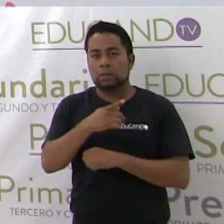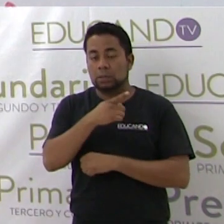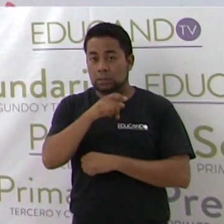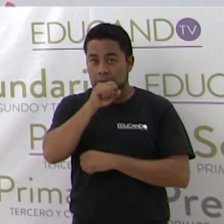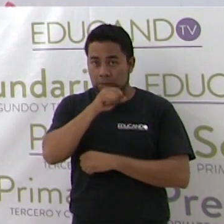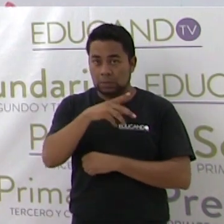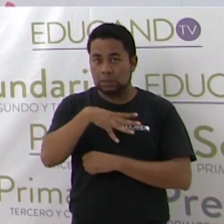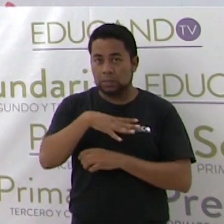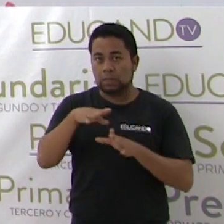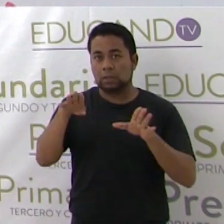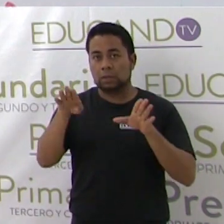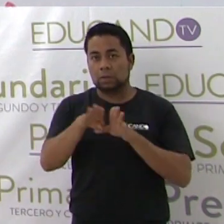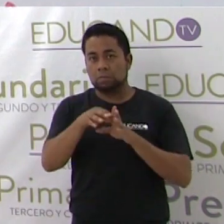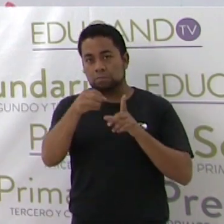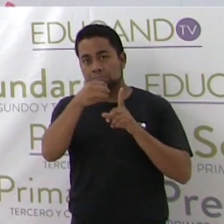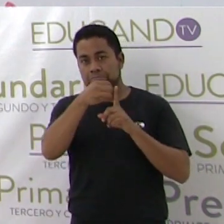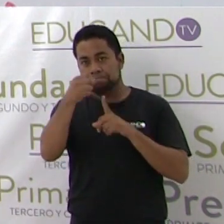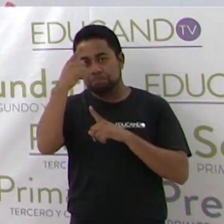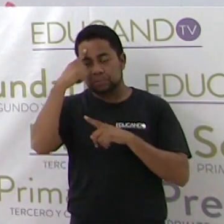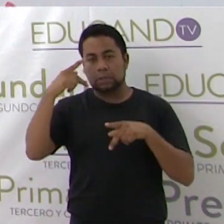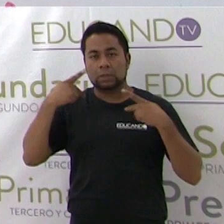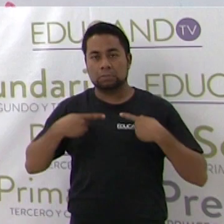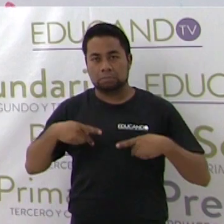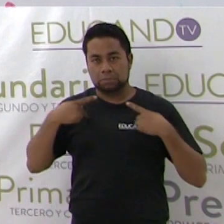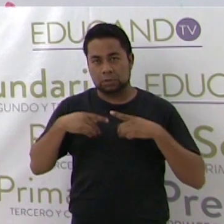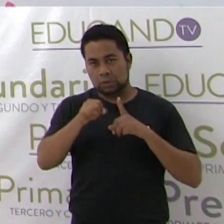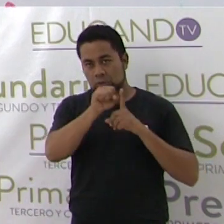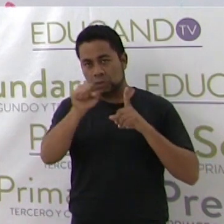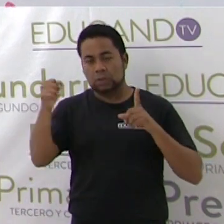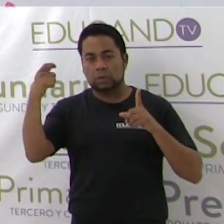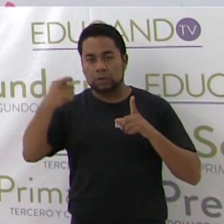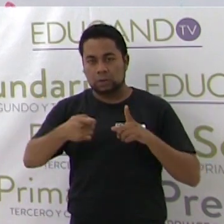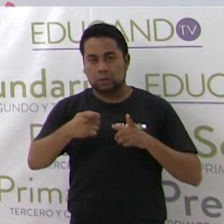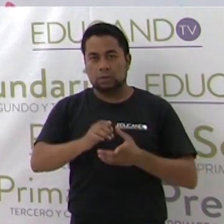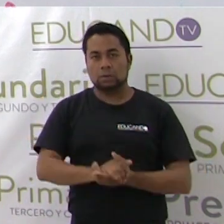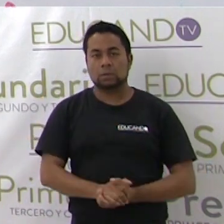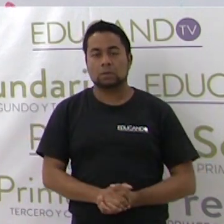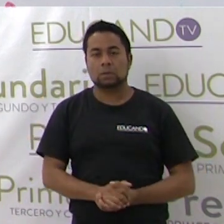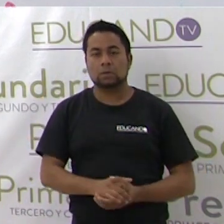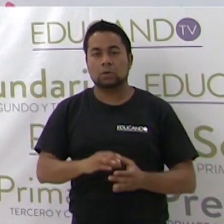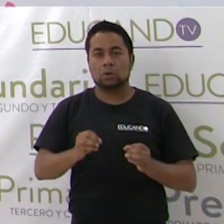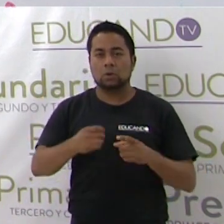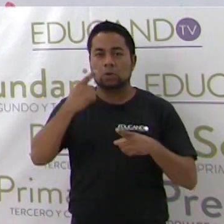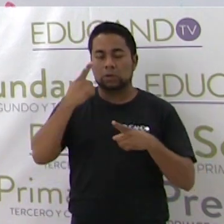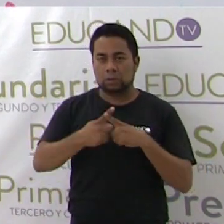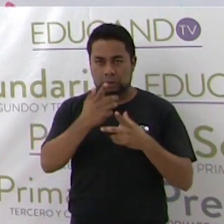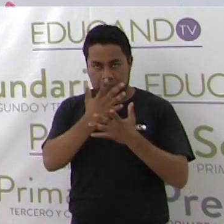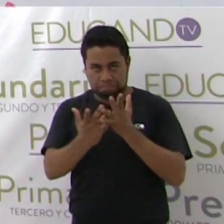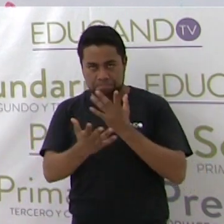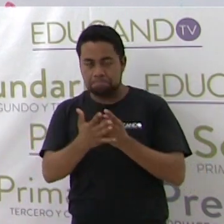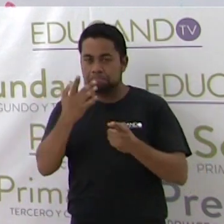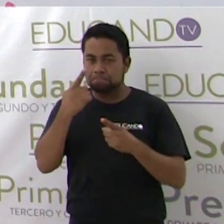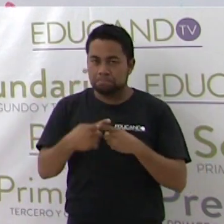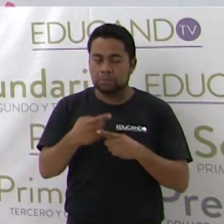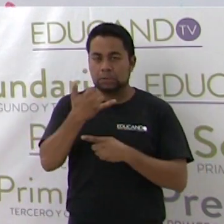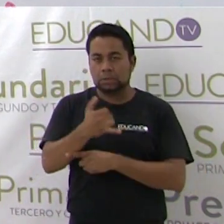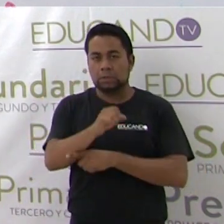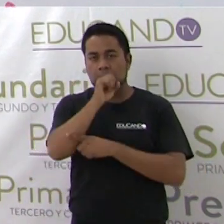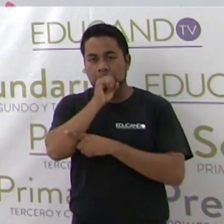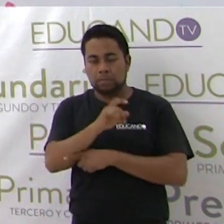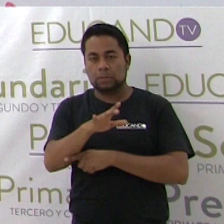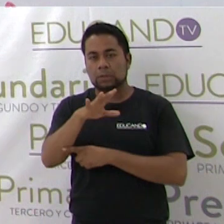también referencia del sujeto, ¿bien? Del sujeto de quien lo realizó. Y también